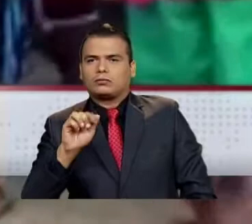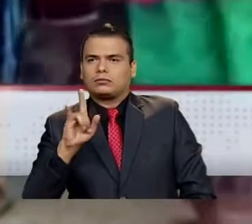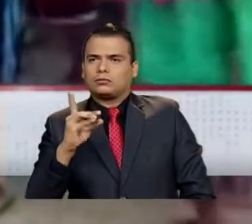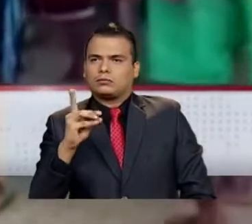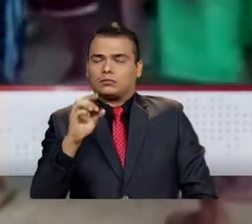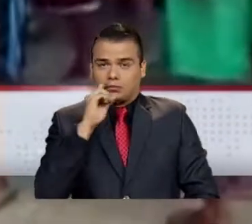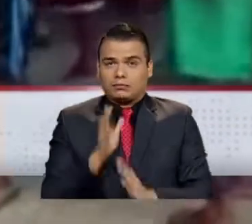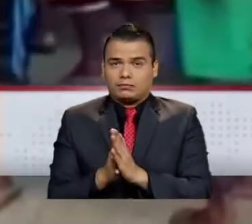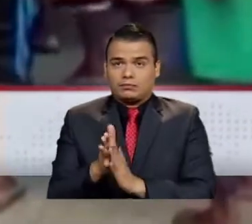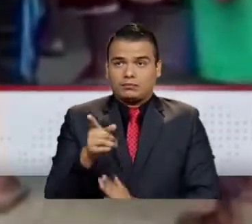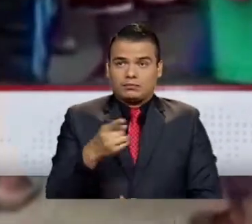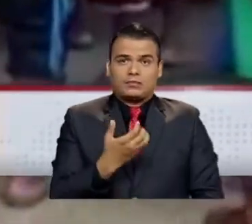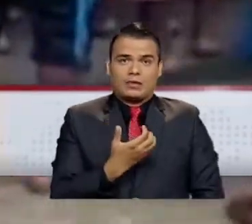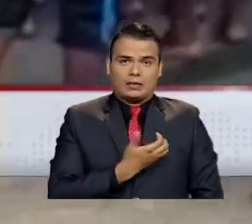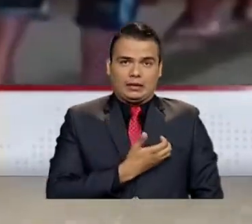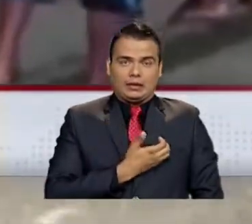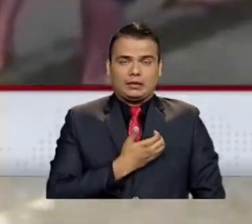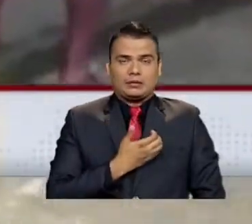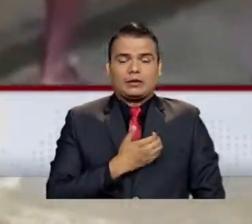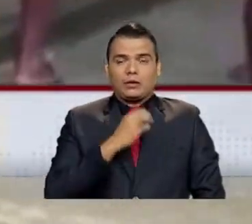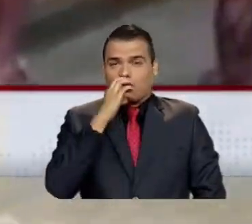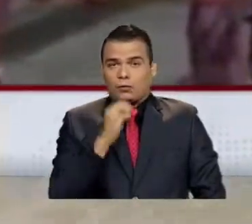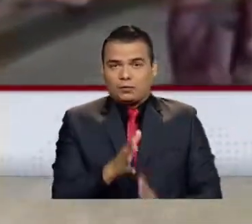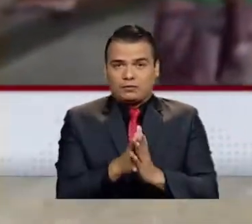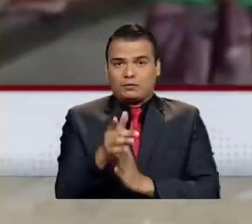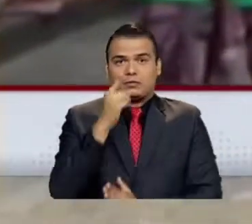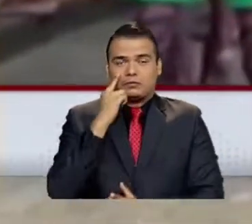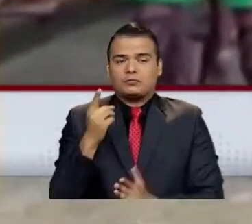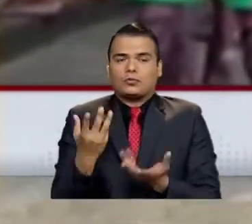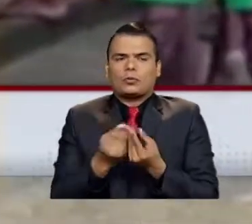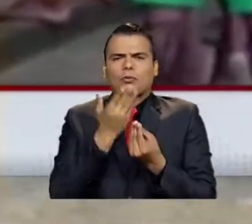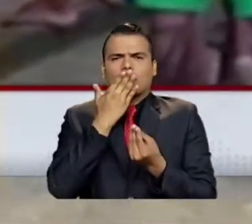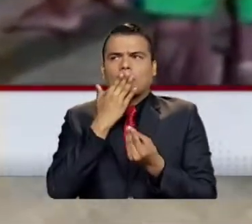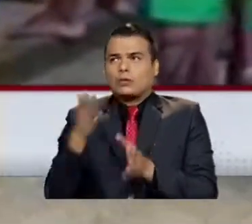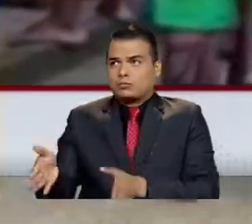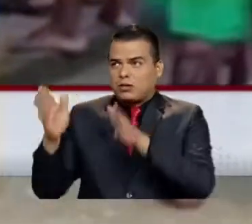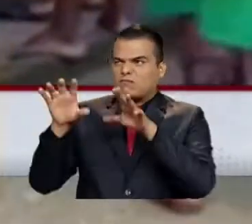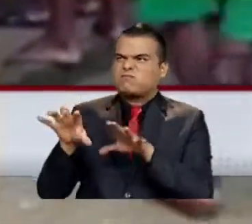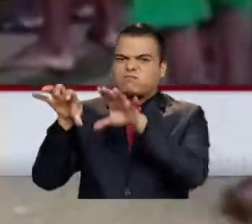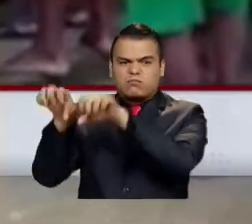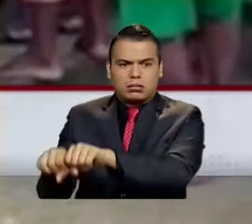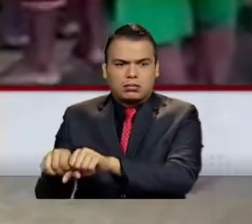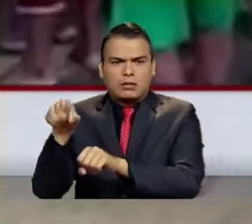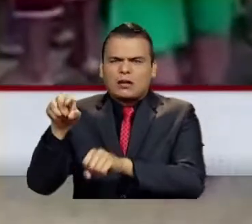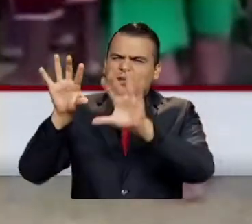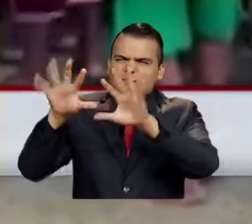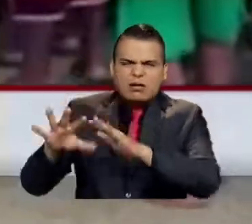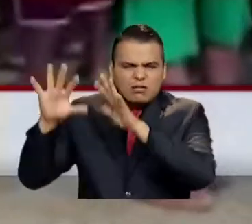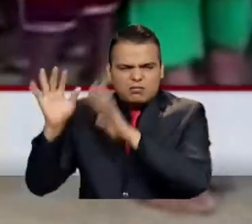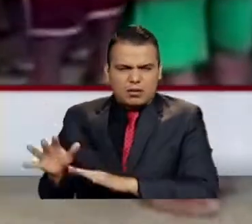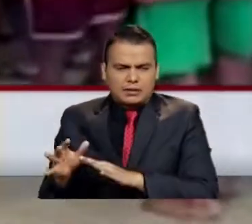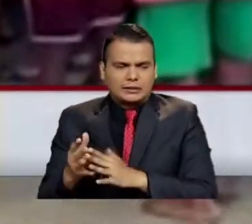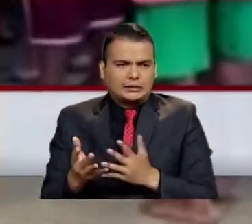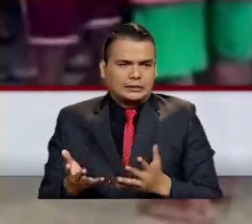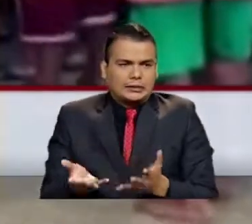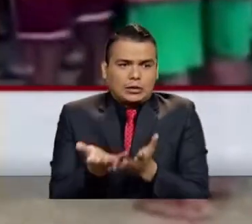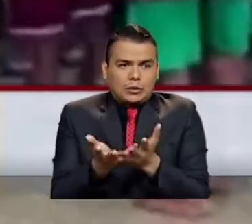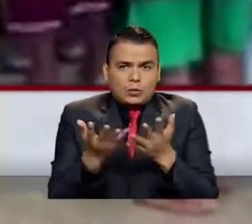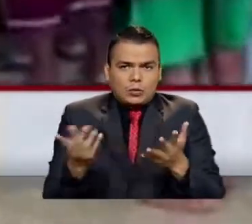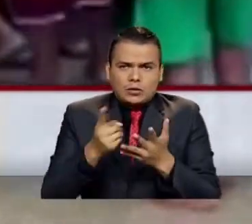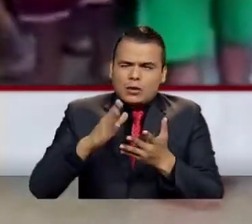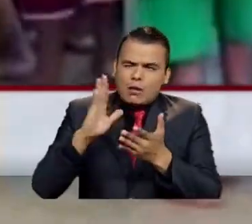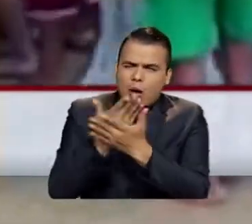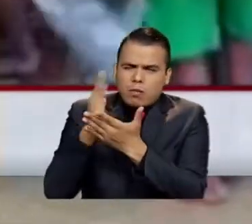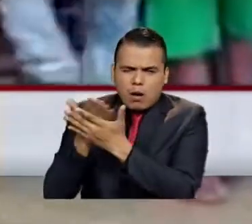estos indígenas habrían ingresado hacia la alcaldía de esta población esta semi destruida dice el que no fue como ellos inicialmente